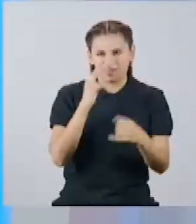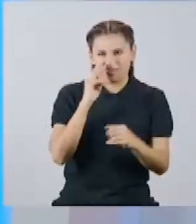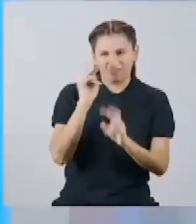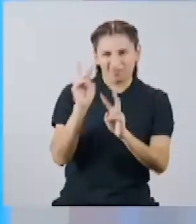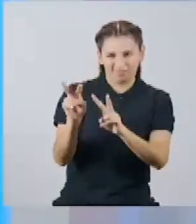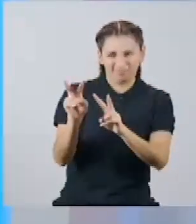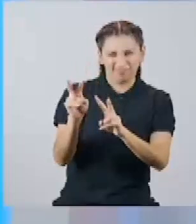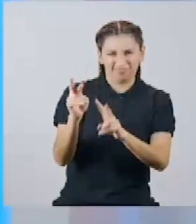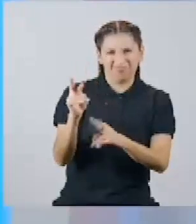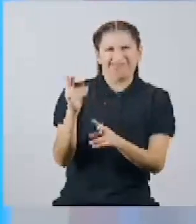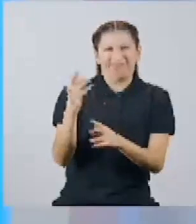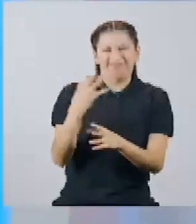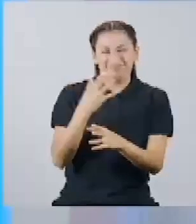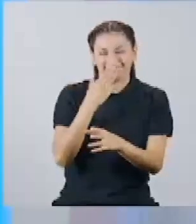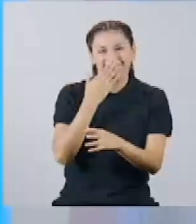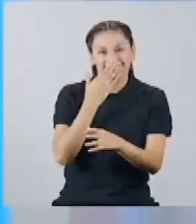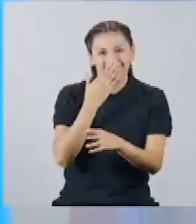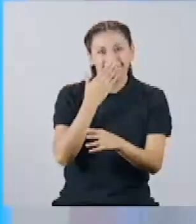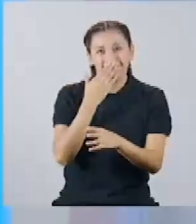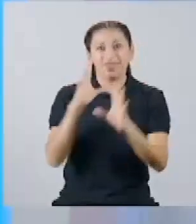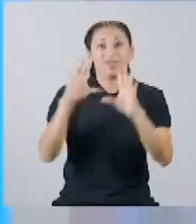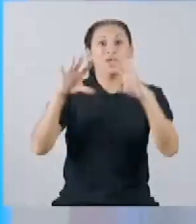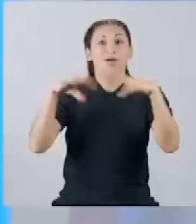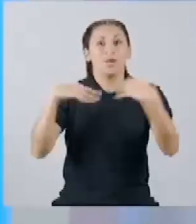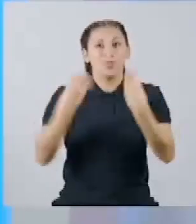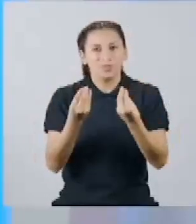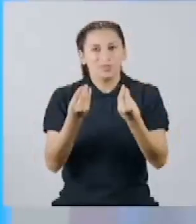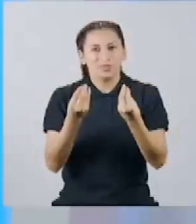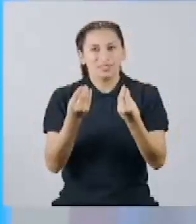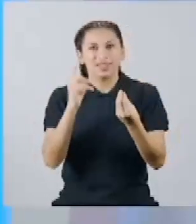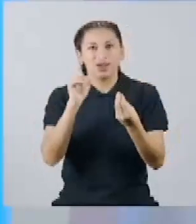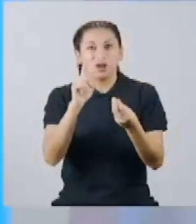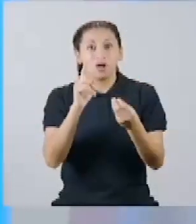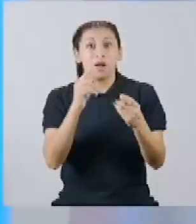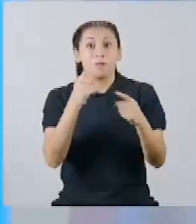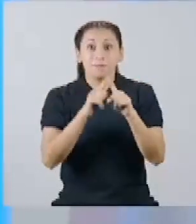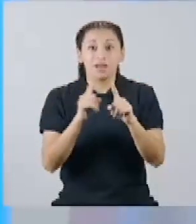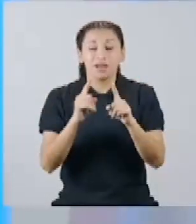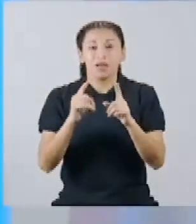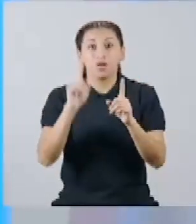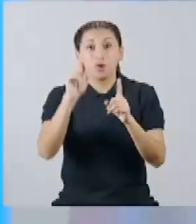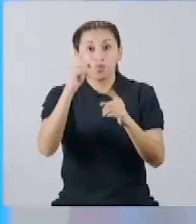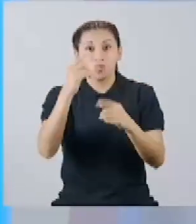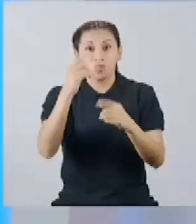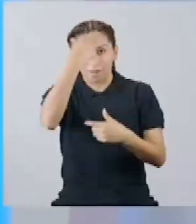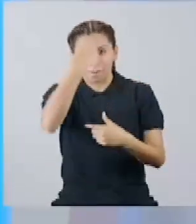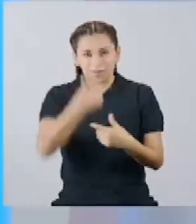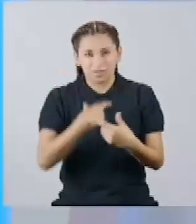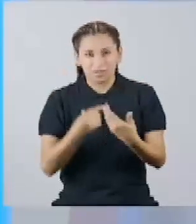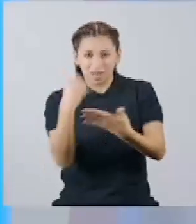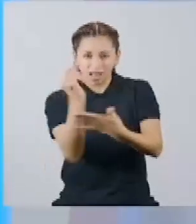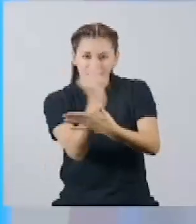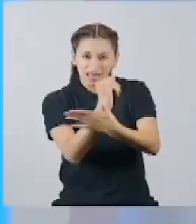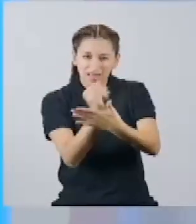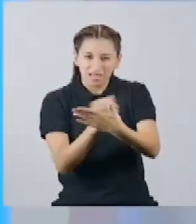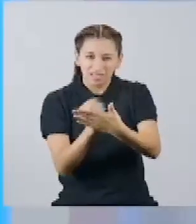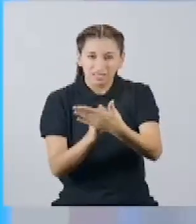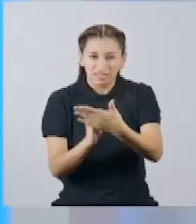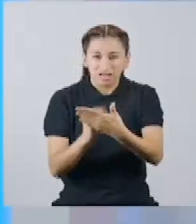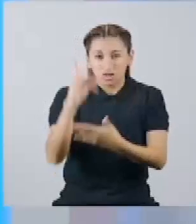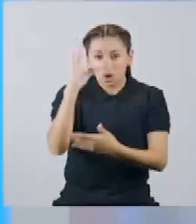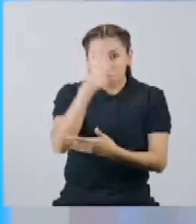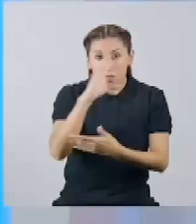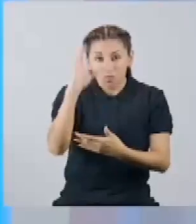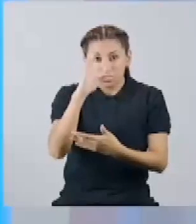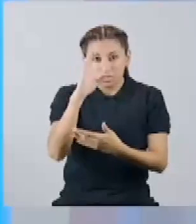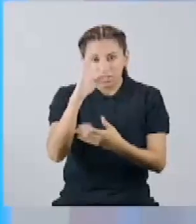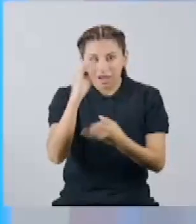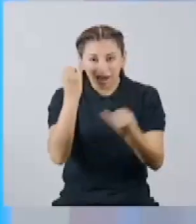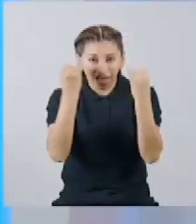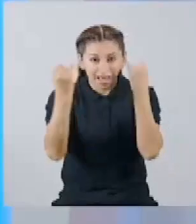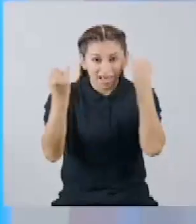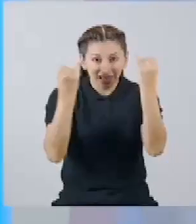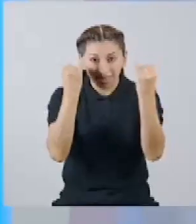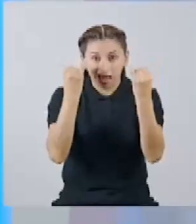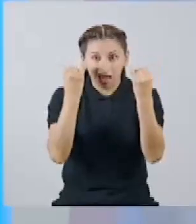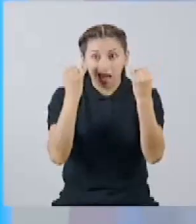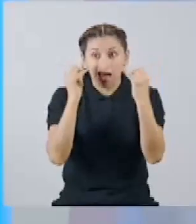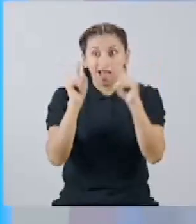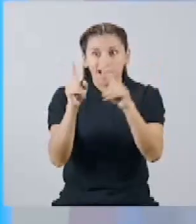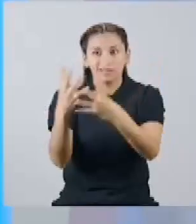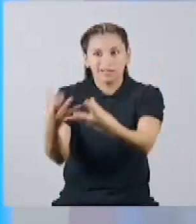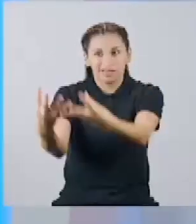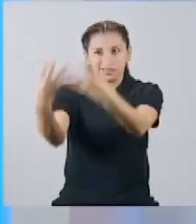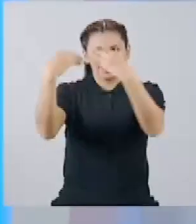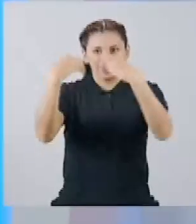o hasta chistoso. Para un diseñador concentrado en buscar insights, esto le